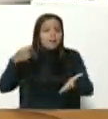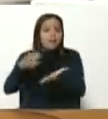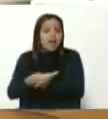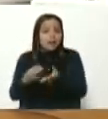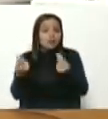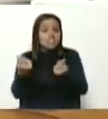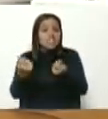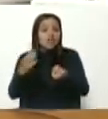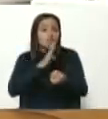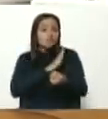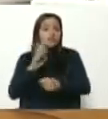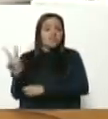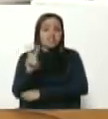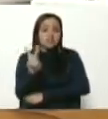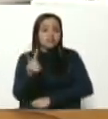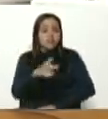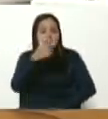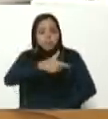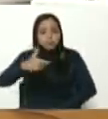de los venezolanos y venezolanas,